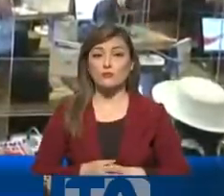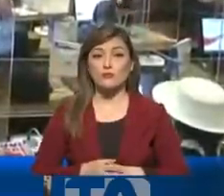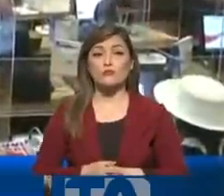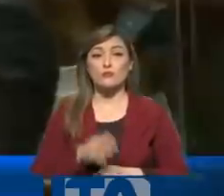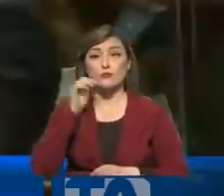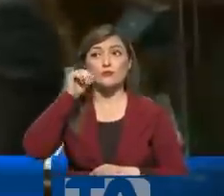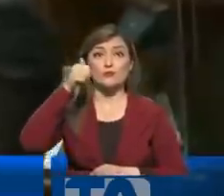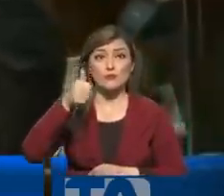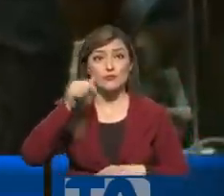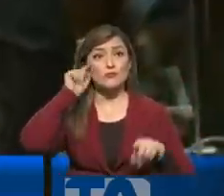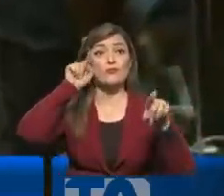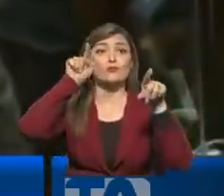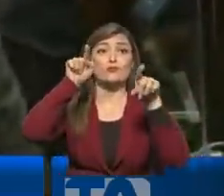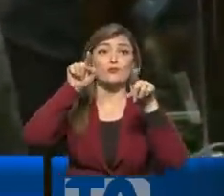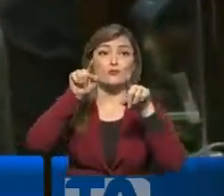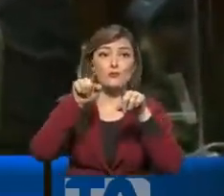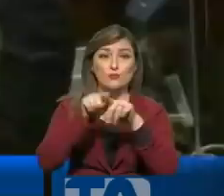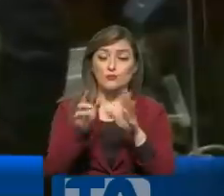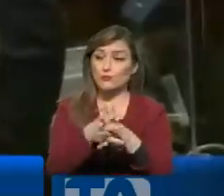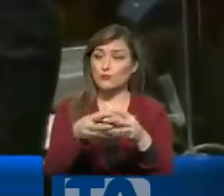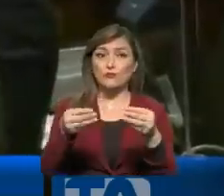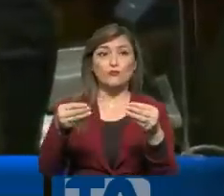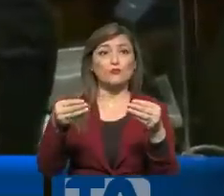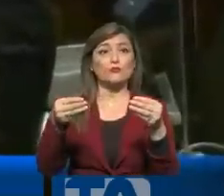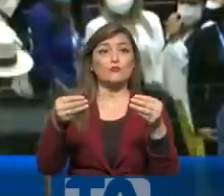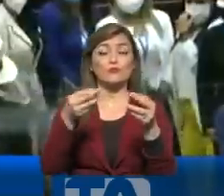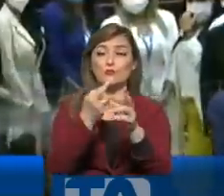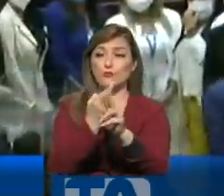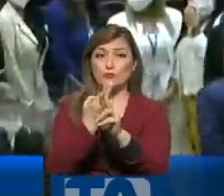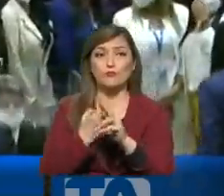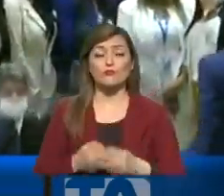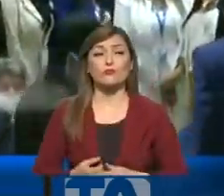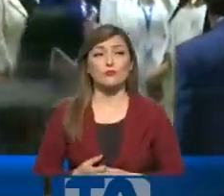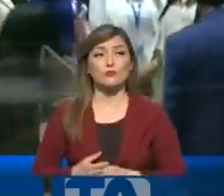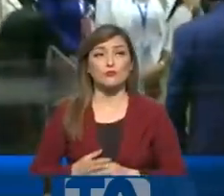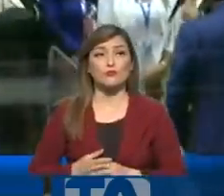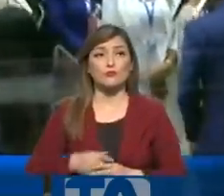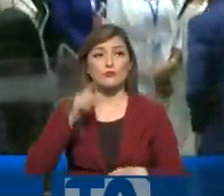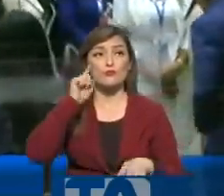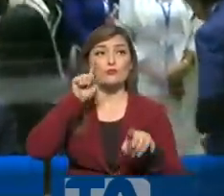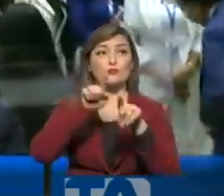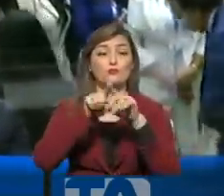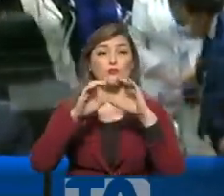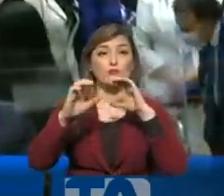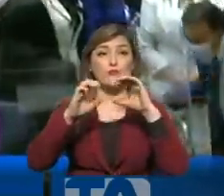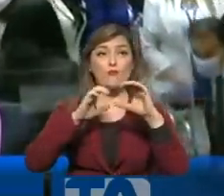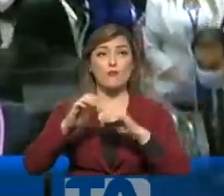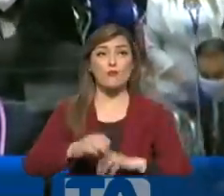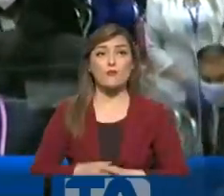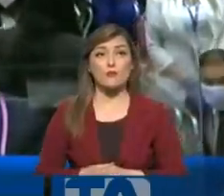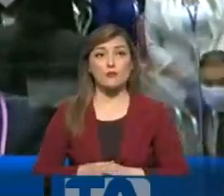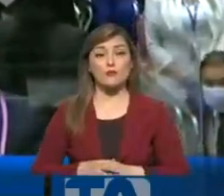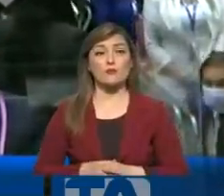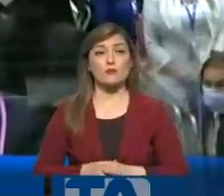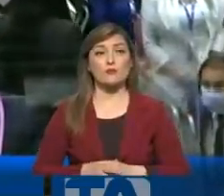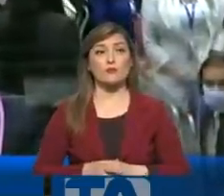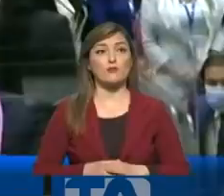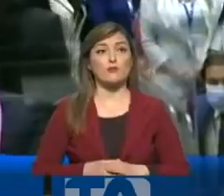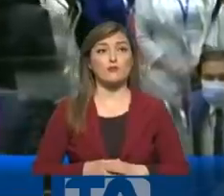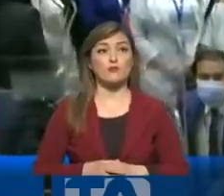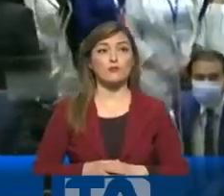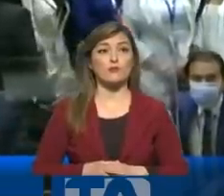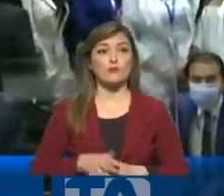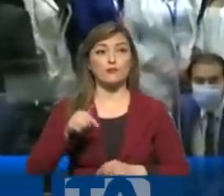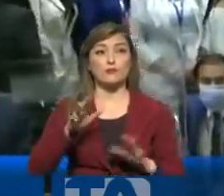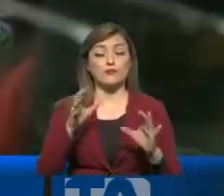que mañana pueda haber una solución, un resultado de estos acuerdos y de estas conversaciones que seguramente serán durante toda